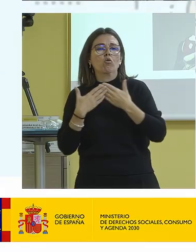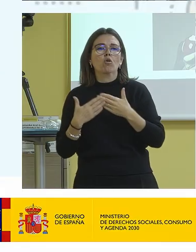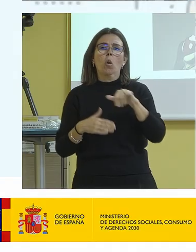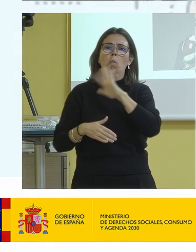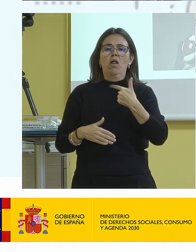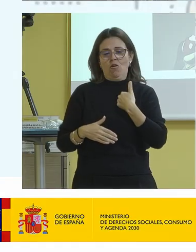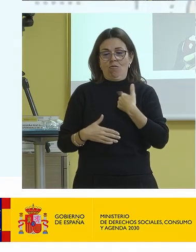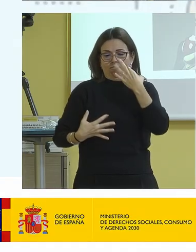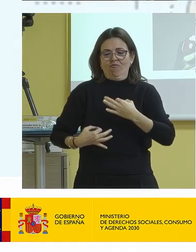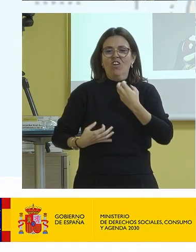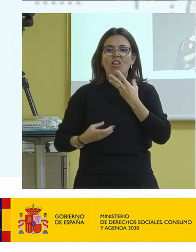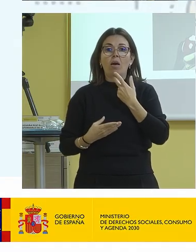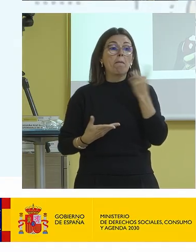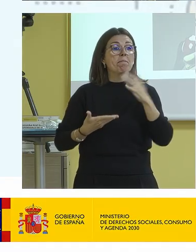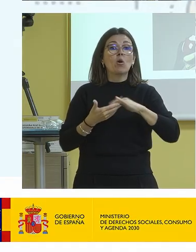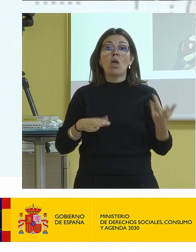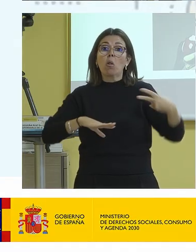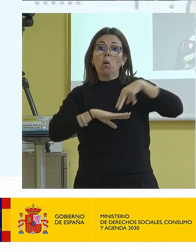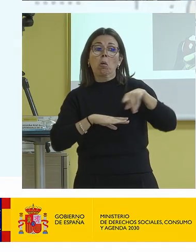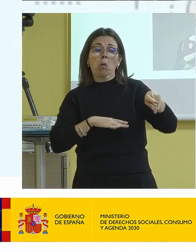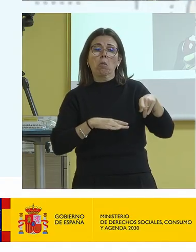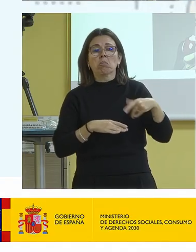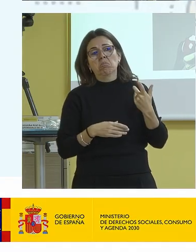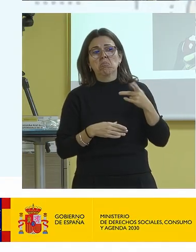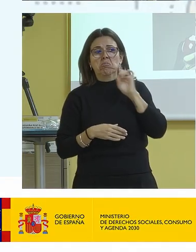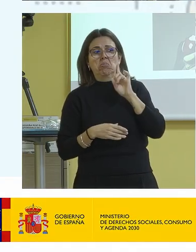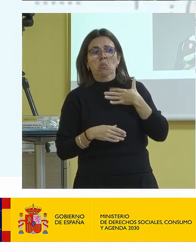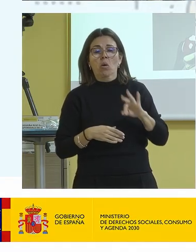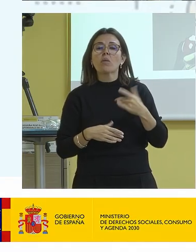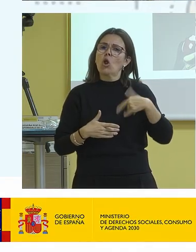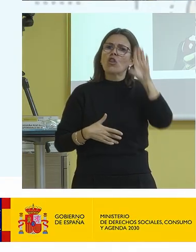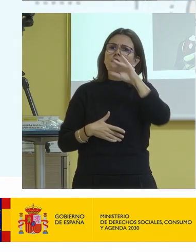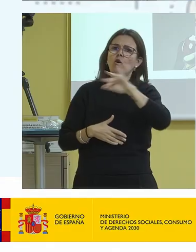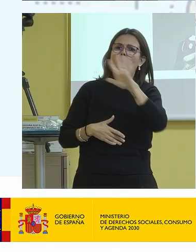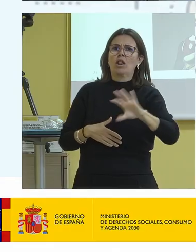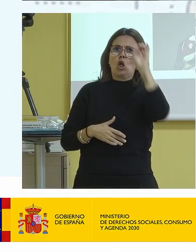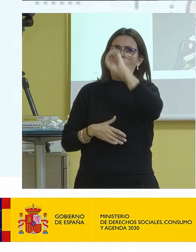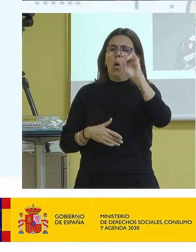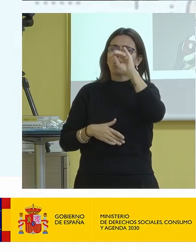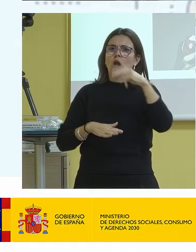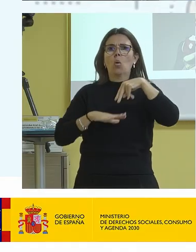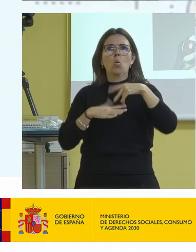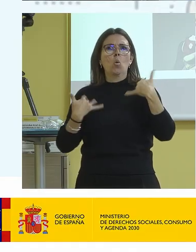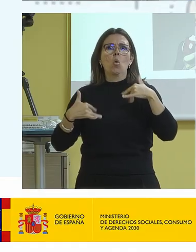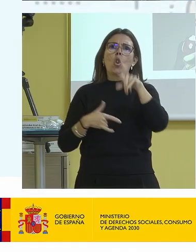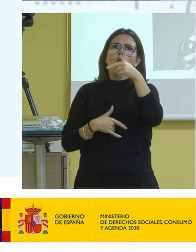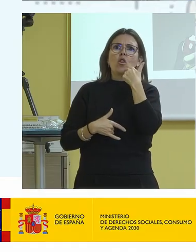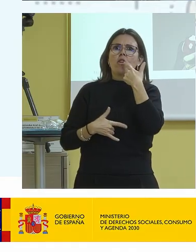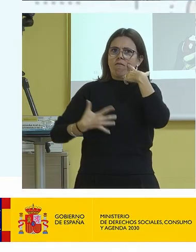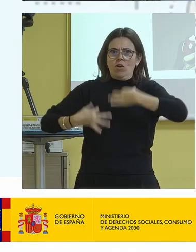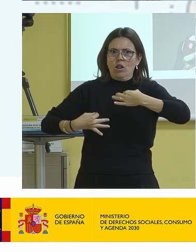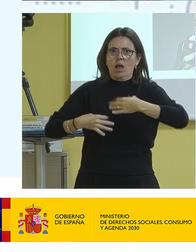parecer más creíble que si lo dice mi cuñado, ¿vale? Pero obviamente la opinión de un científico está en la base de la pirámide de la evidencia, en la